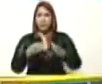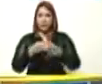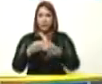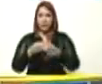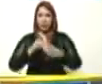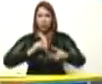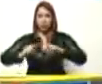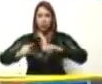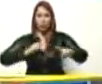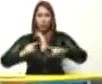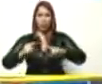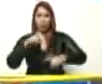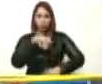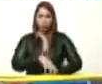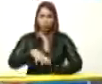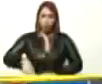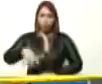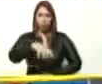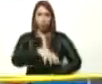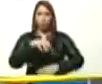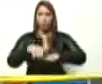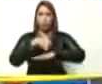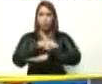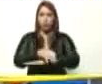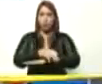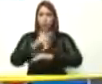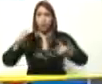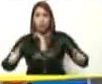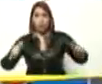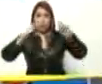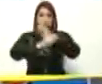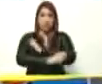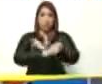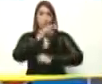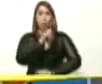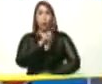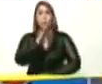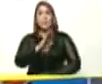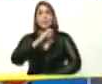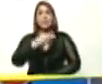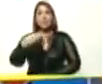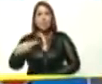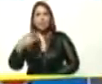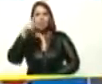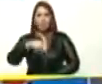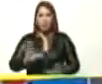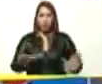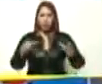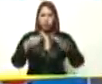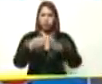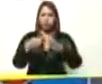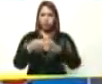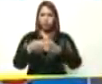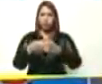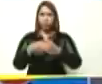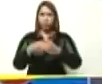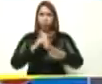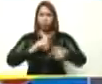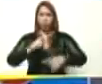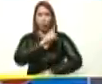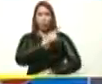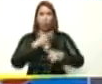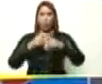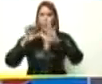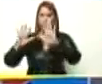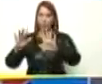regionales, municipales, y convertir, las VCH, en puestos de comando, del uno por diez, para la